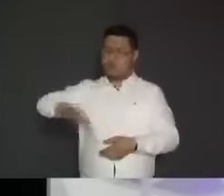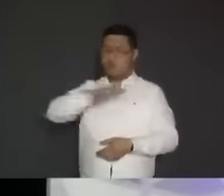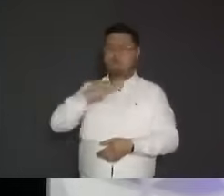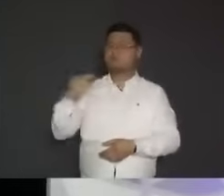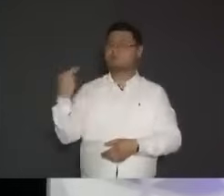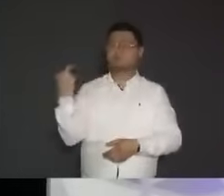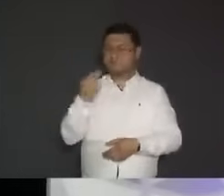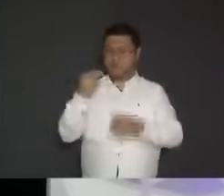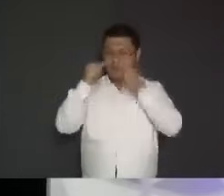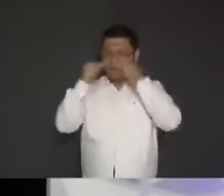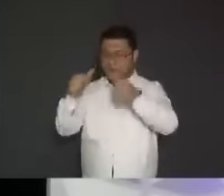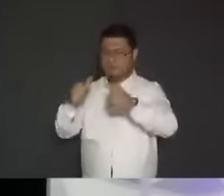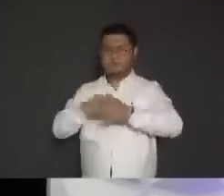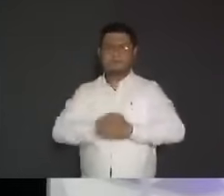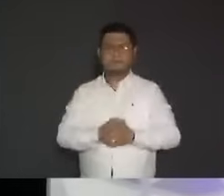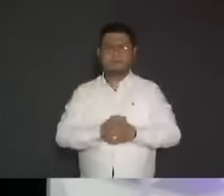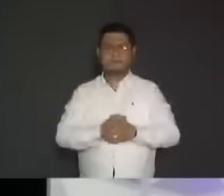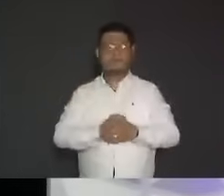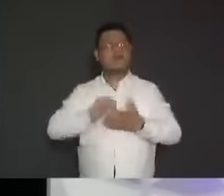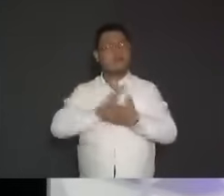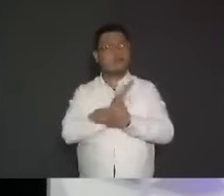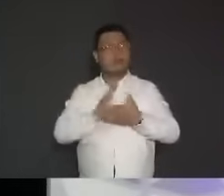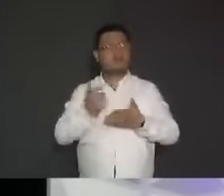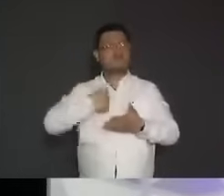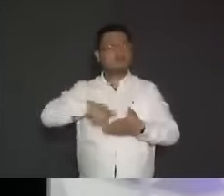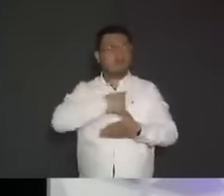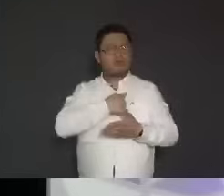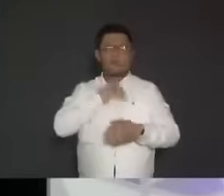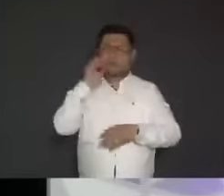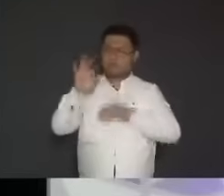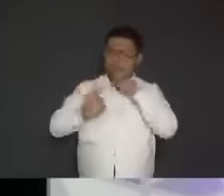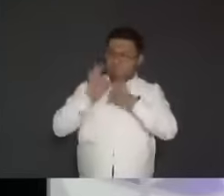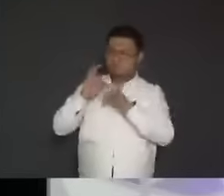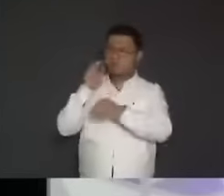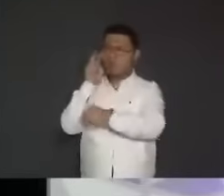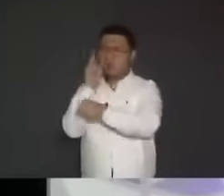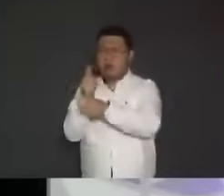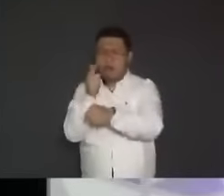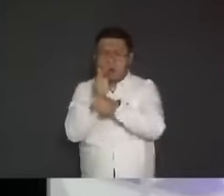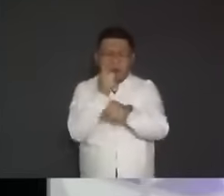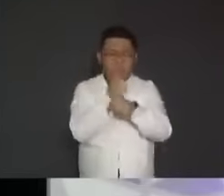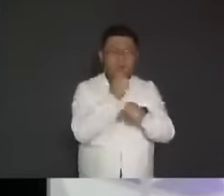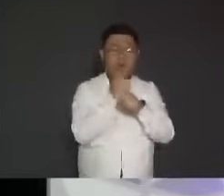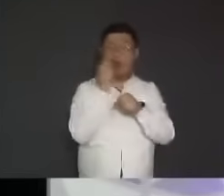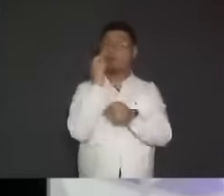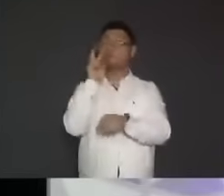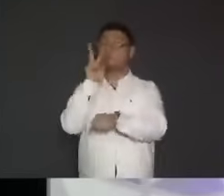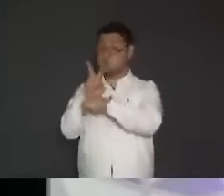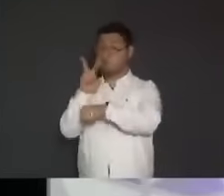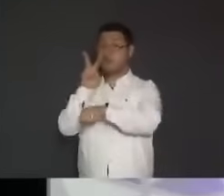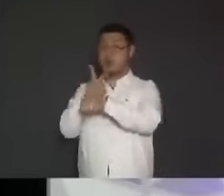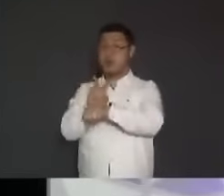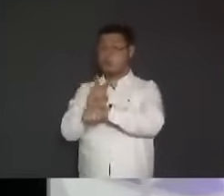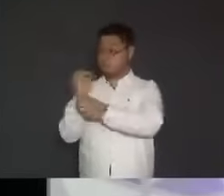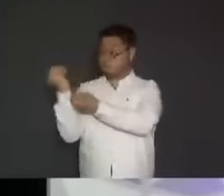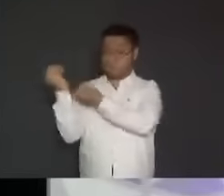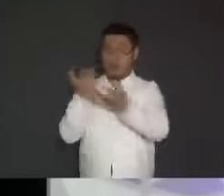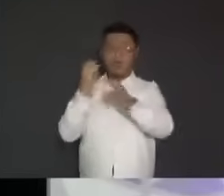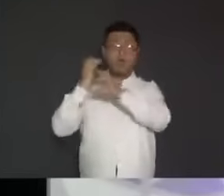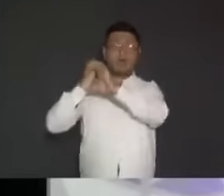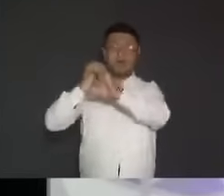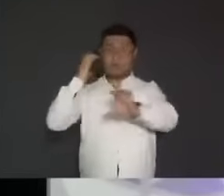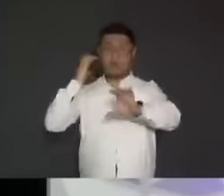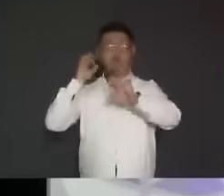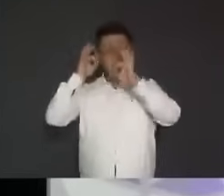gobiernos. Finalmente, vamos a verificar el adecuado funcionamiento de los vehículos de traslado, ajustes a que sean a